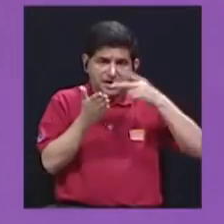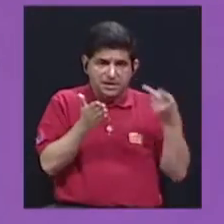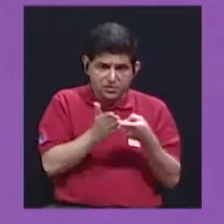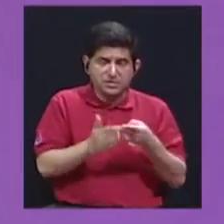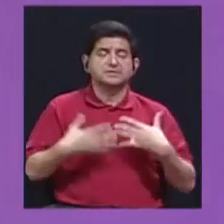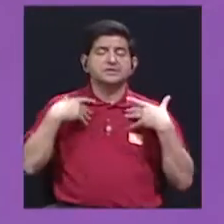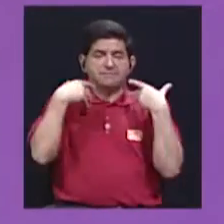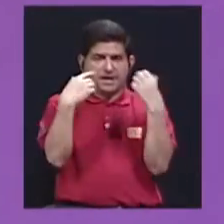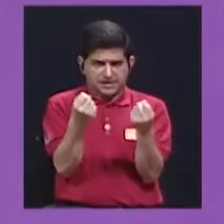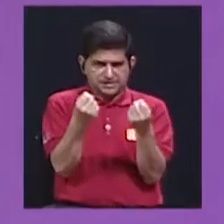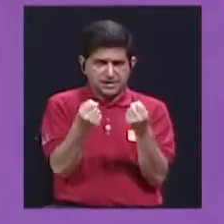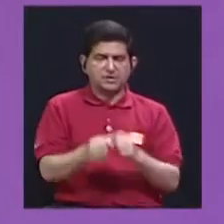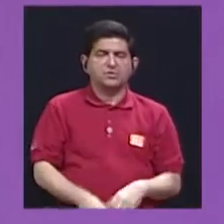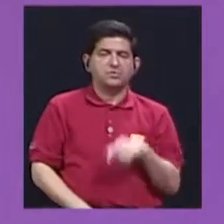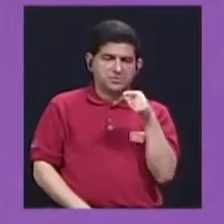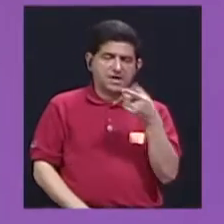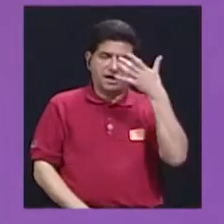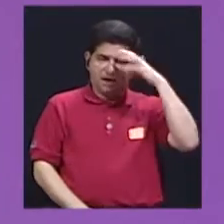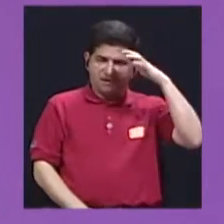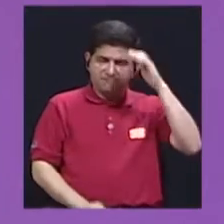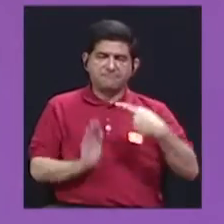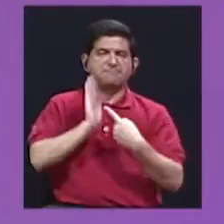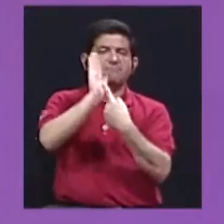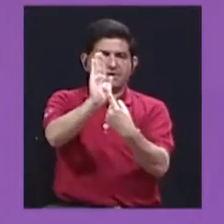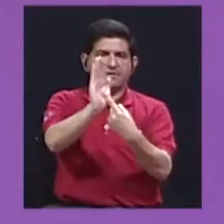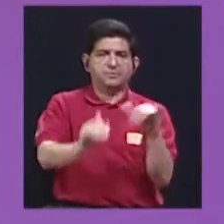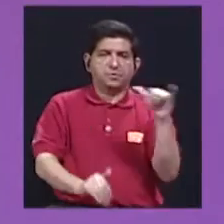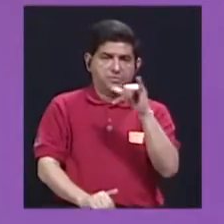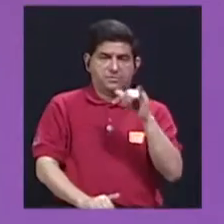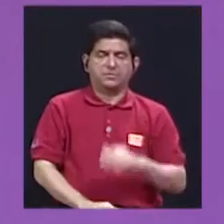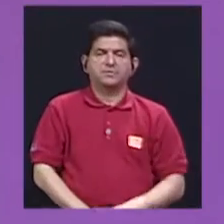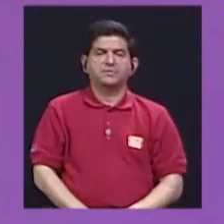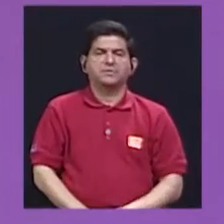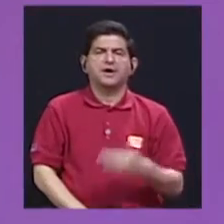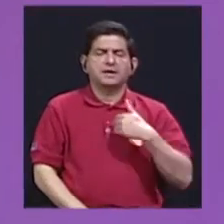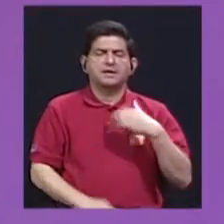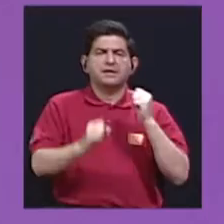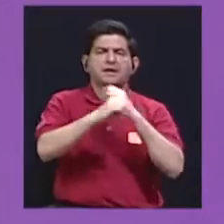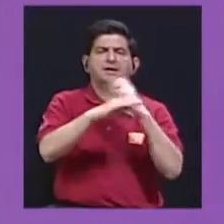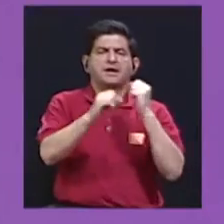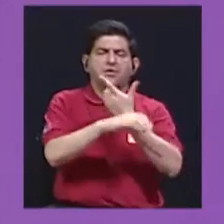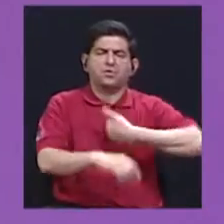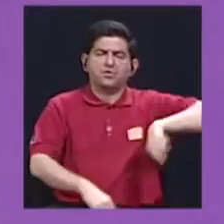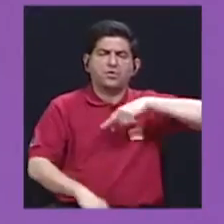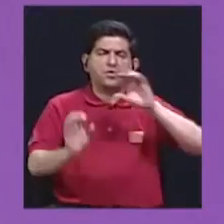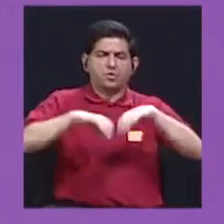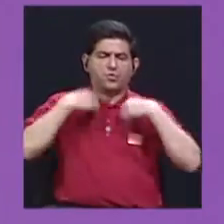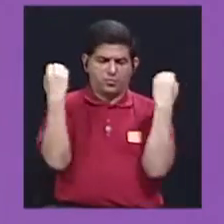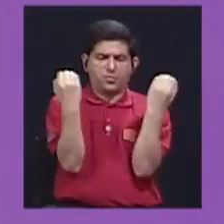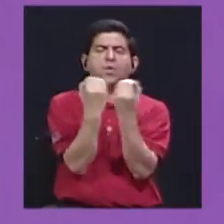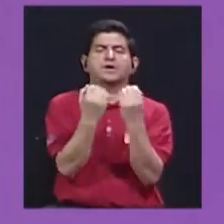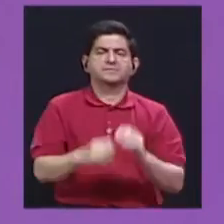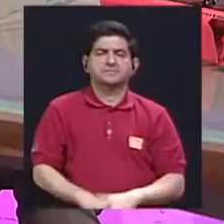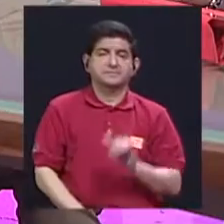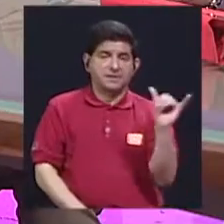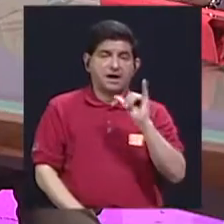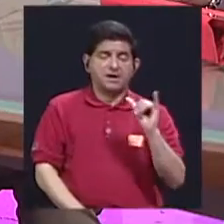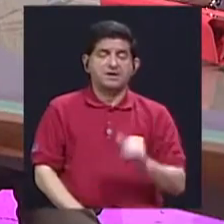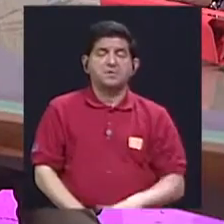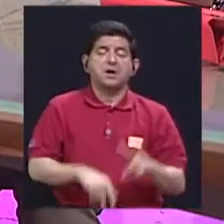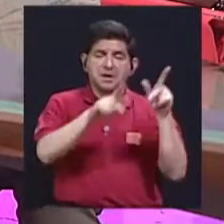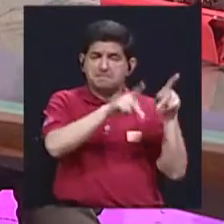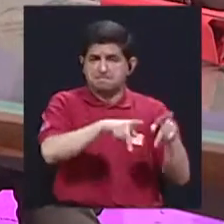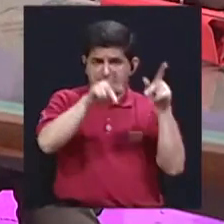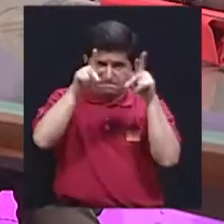cuestión de salud lo ponemos en nuestra página de facebook también damos en el email nuestro de la organización donde también algunas